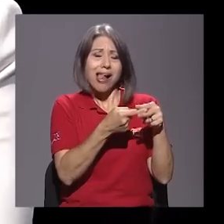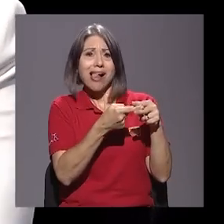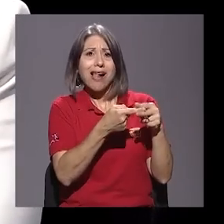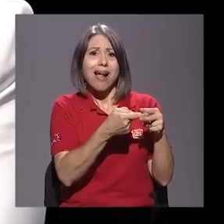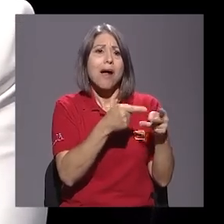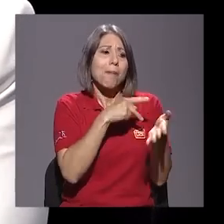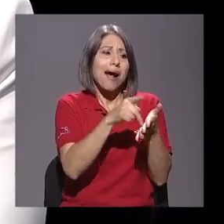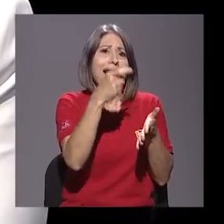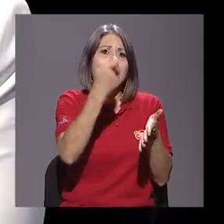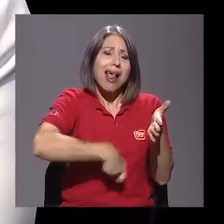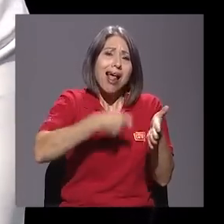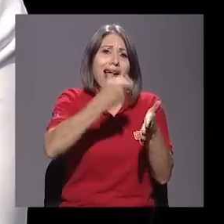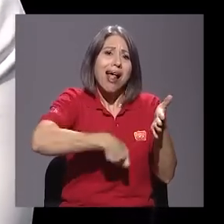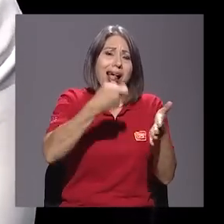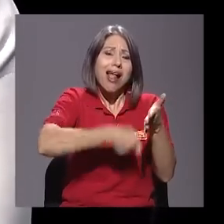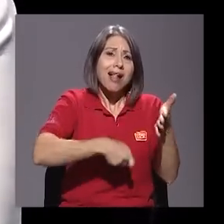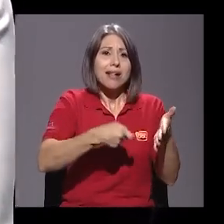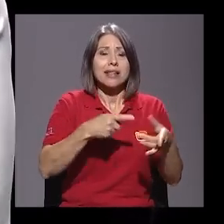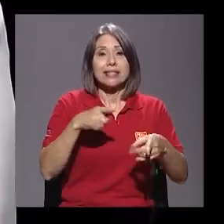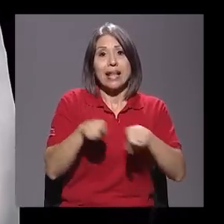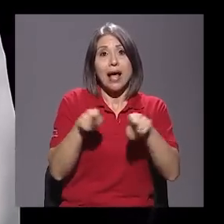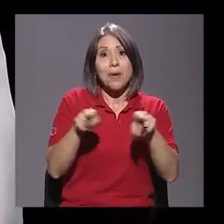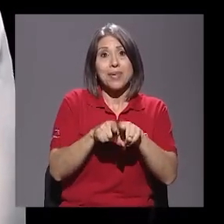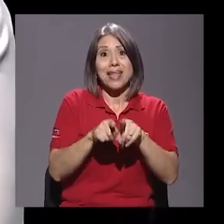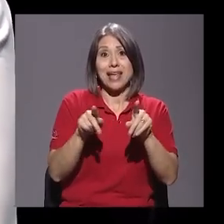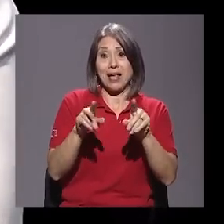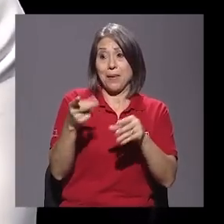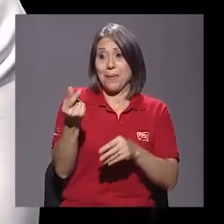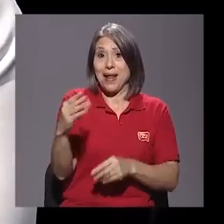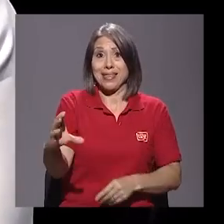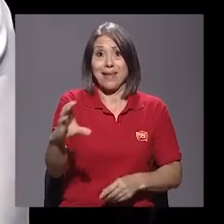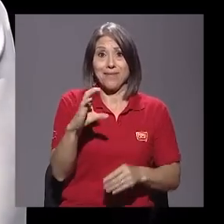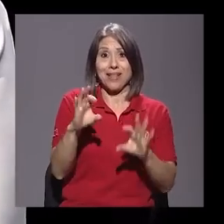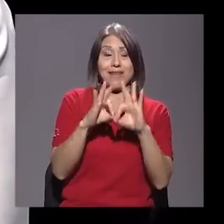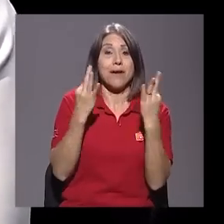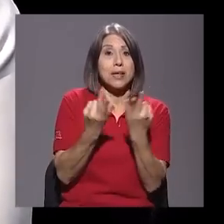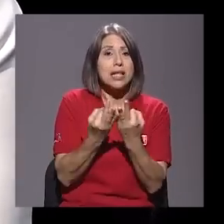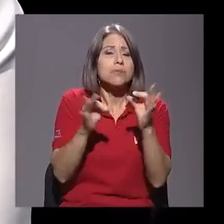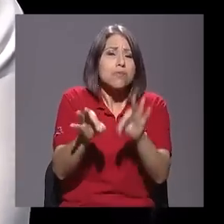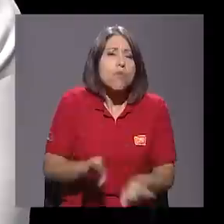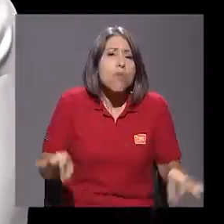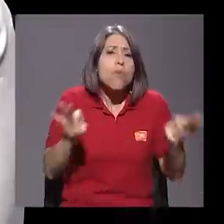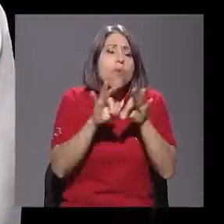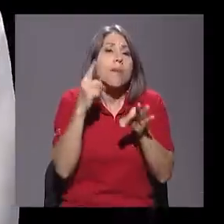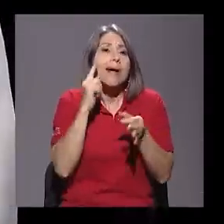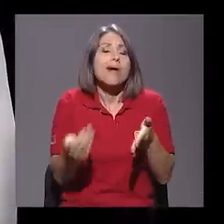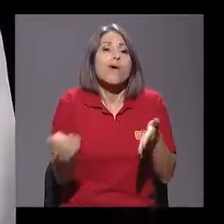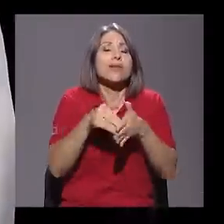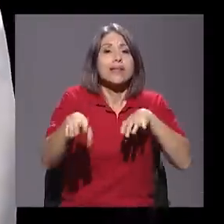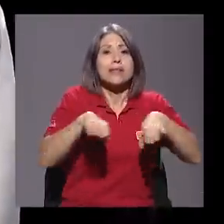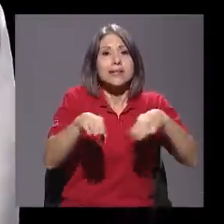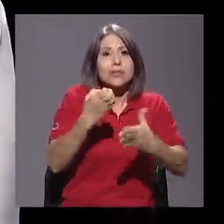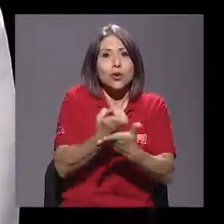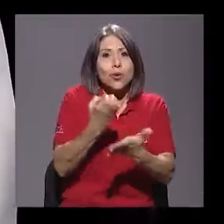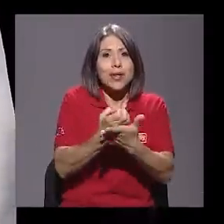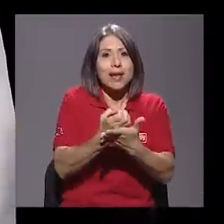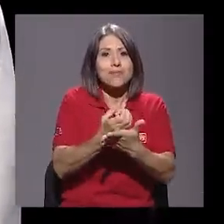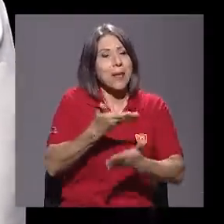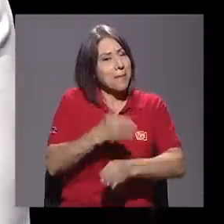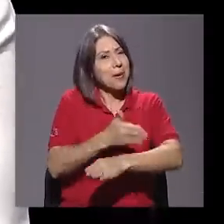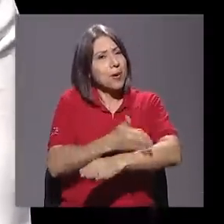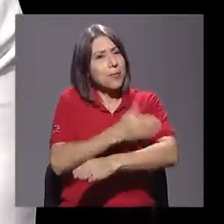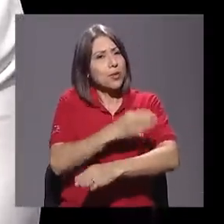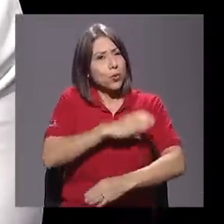precios. Entonces, eso por un lado, los ingresos de las familias es clave para la reactivación económica y para el mejoramiento de las condiciones sociales de Costa